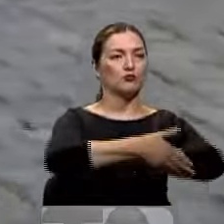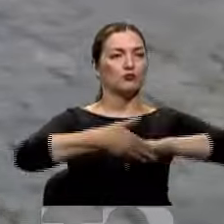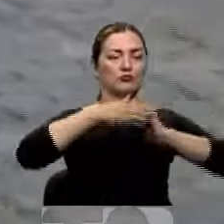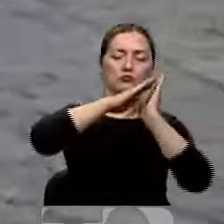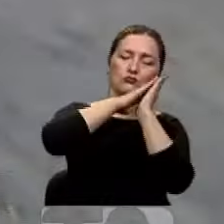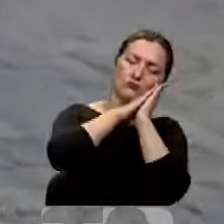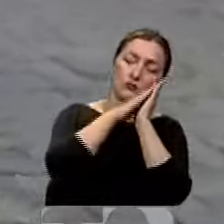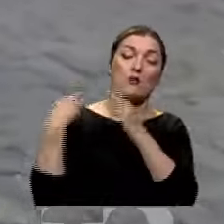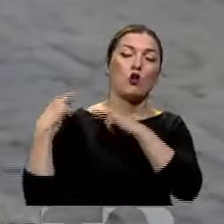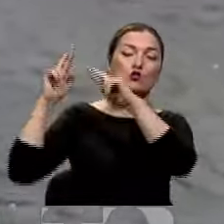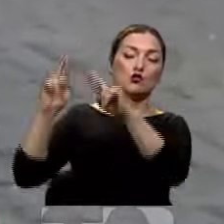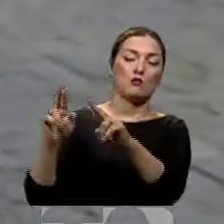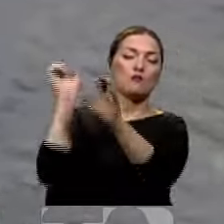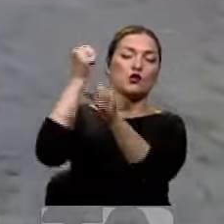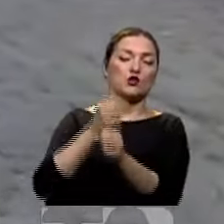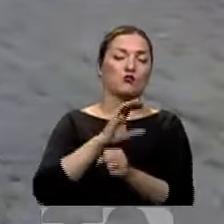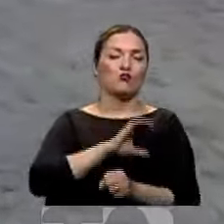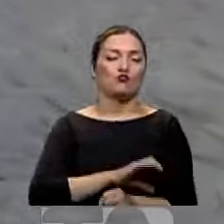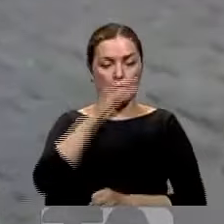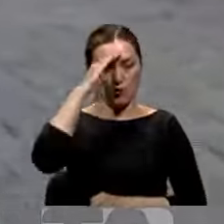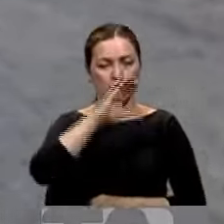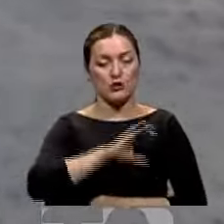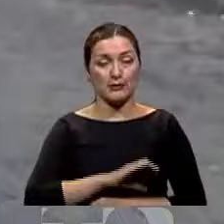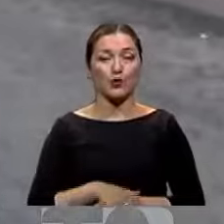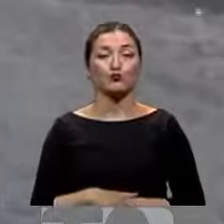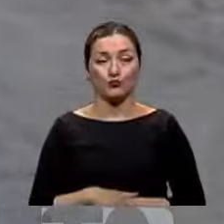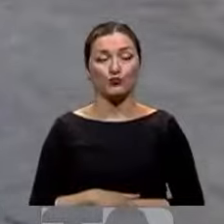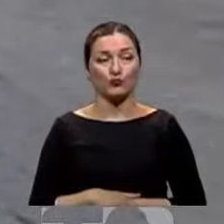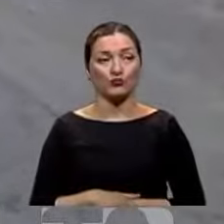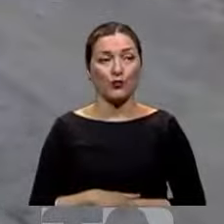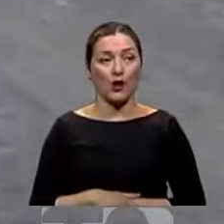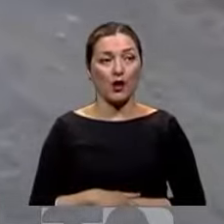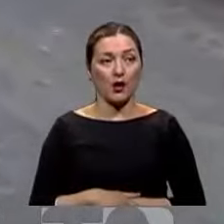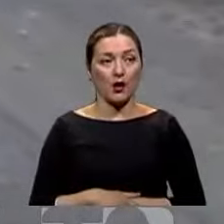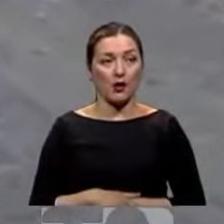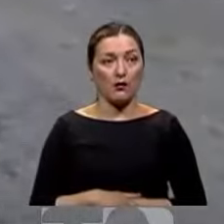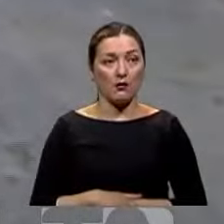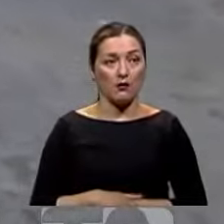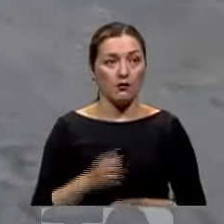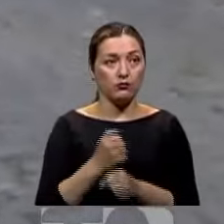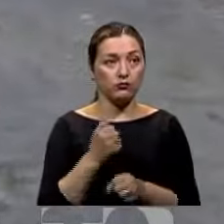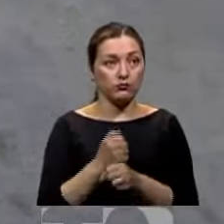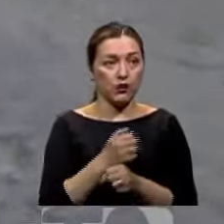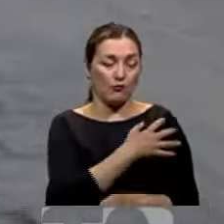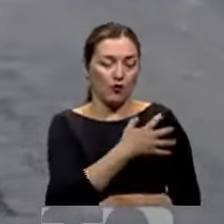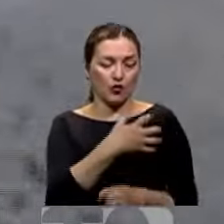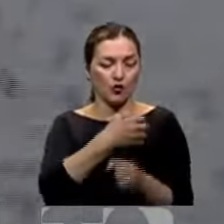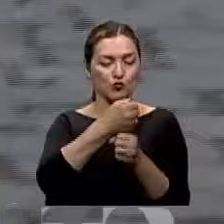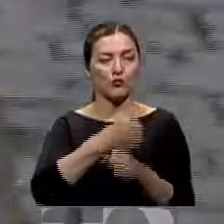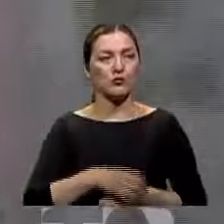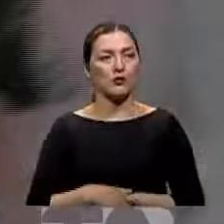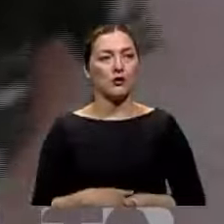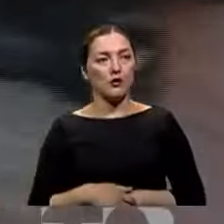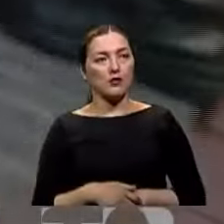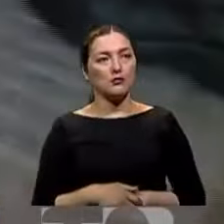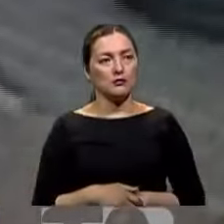patronato San José, AMC, y pues el trabajo conjunto coordinado fortalece la seguridad en el sector. Esta parte